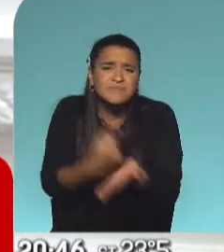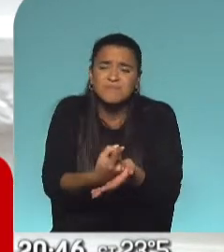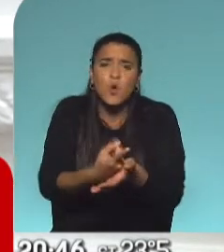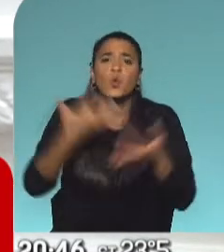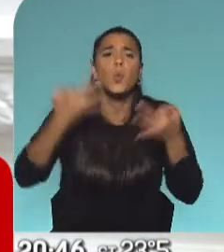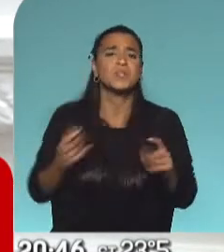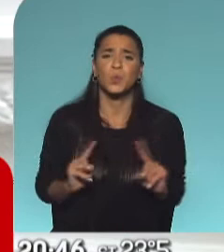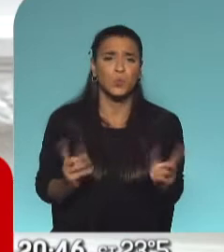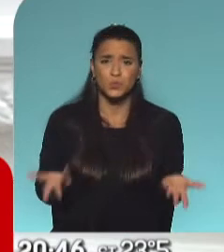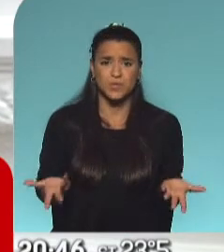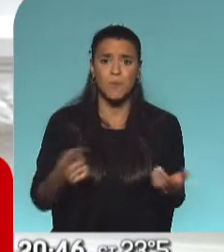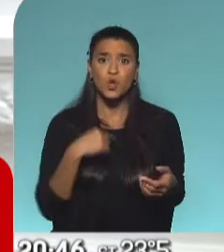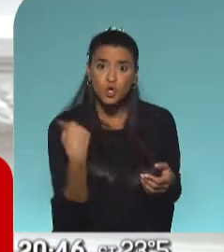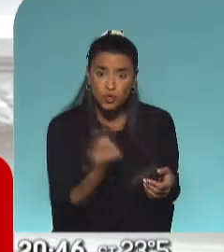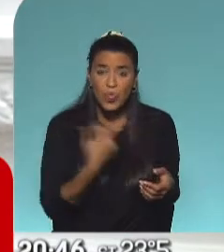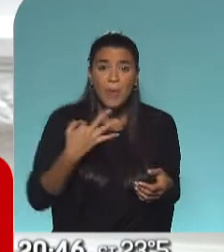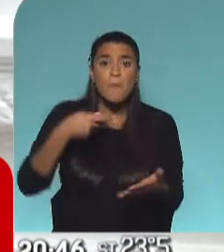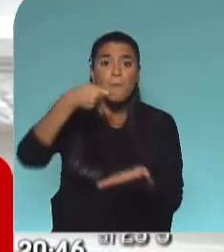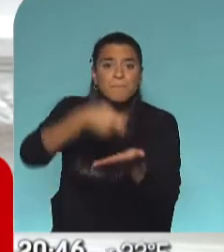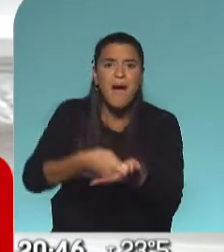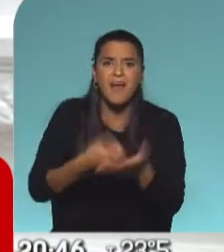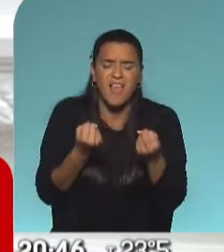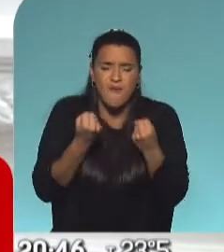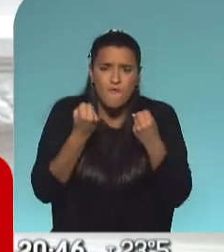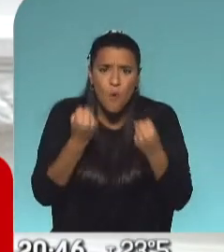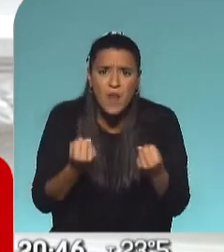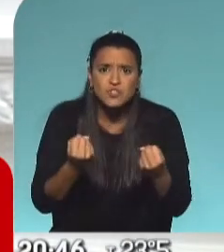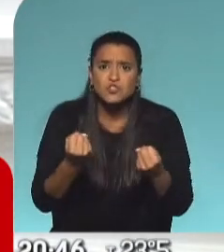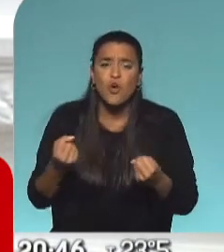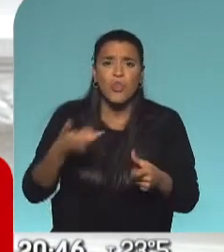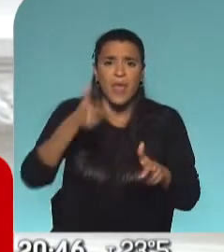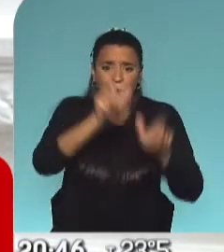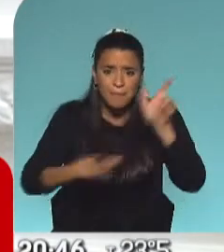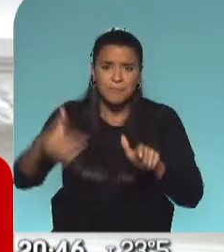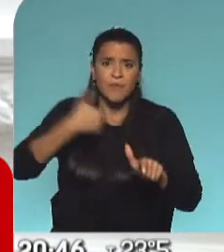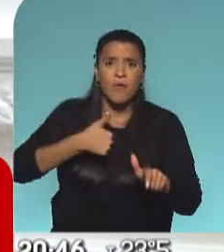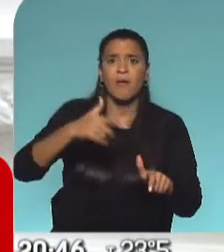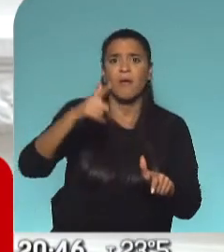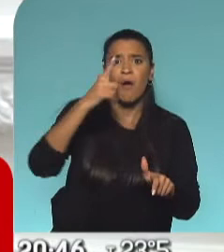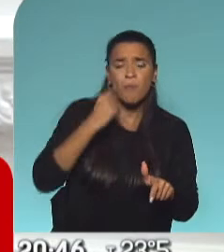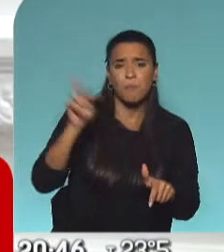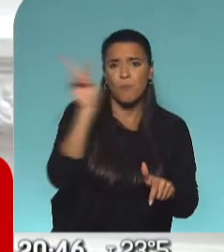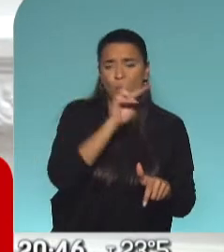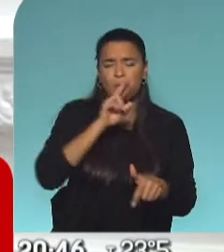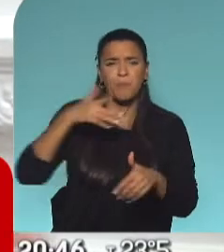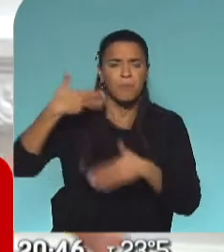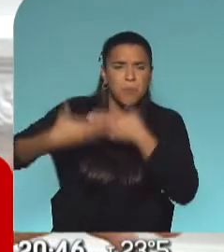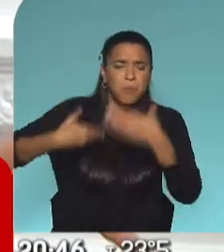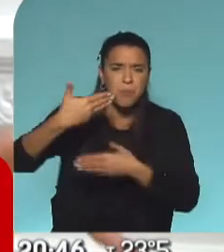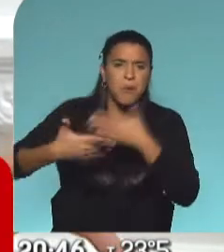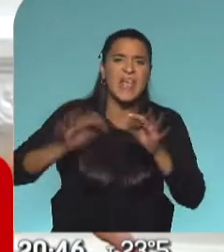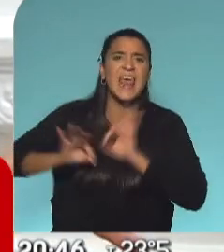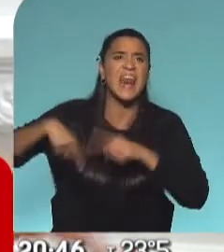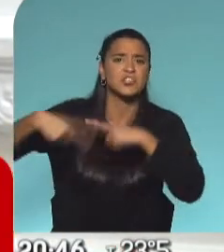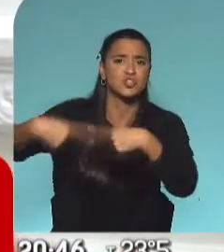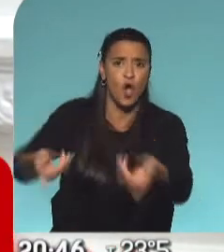injusta, porque la íbamos a tener que pagar con el esfuerzo de todos los argentinos y argentinas por muchas generaciones. Ahora nosotros